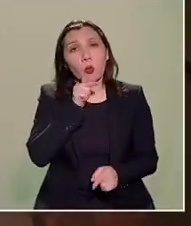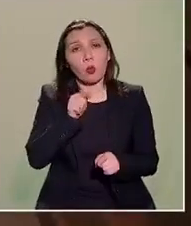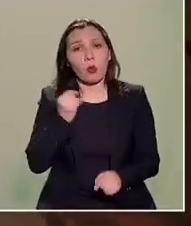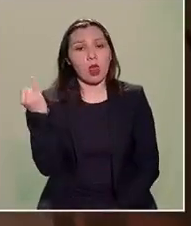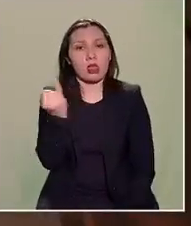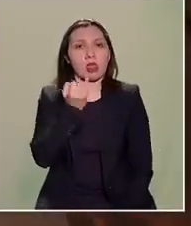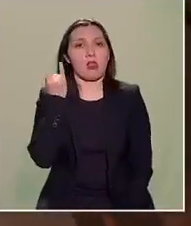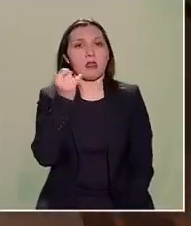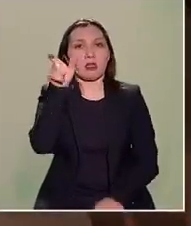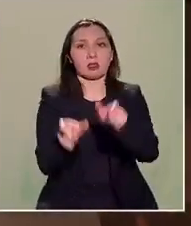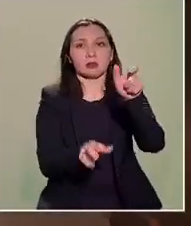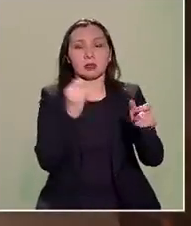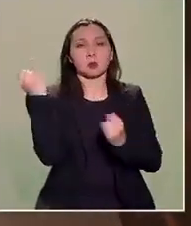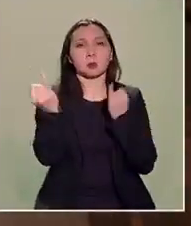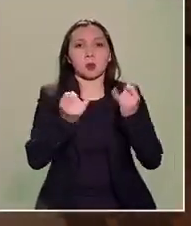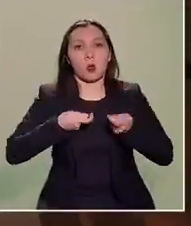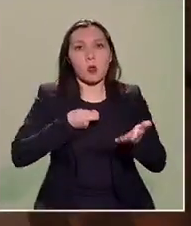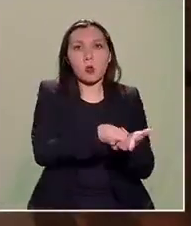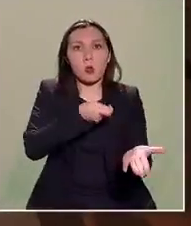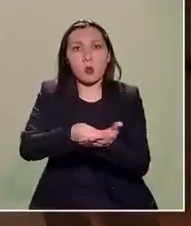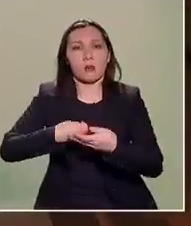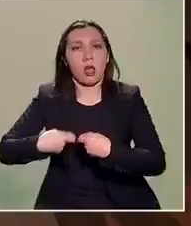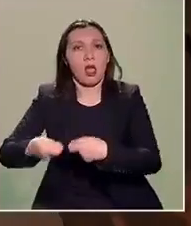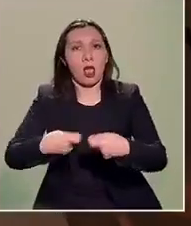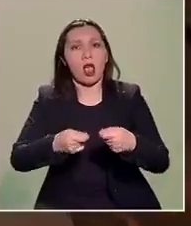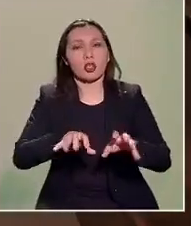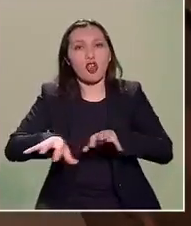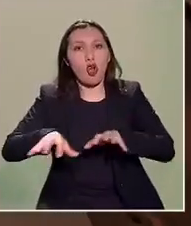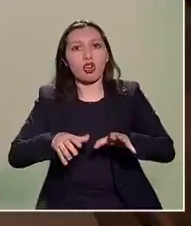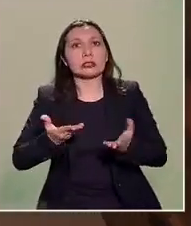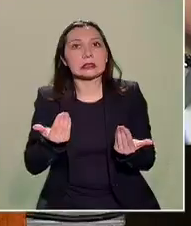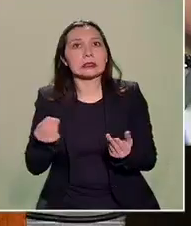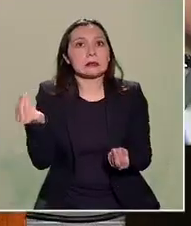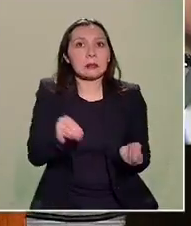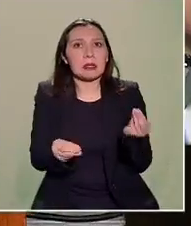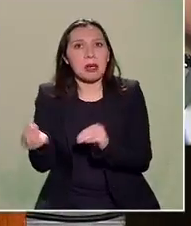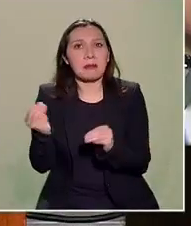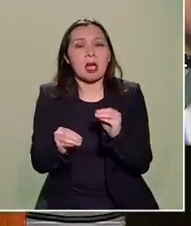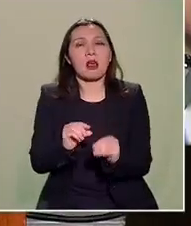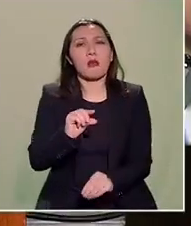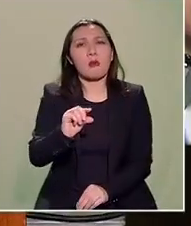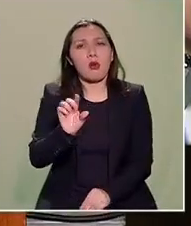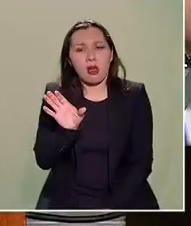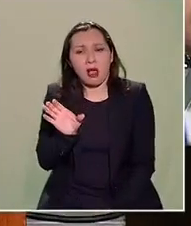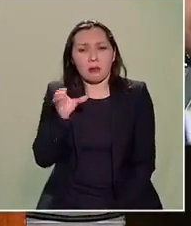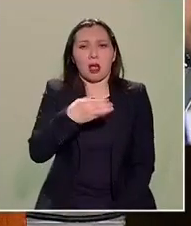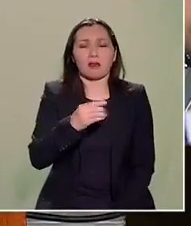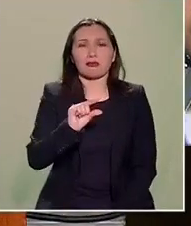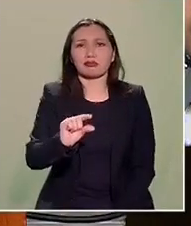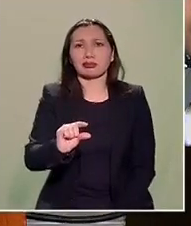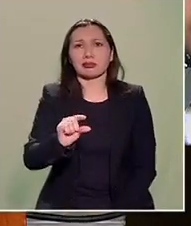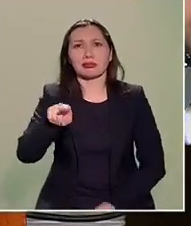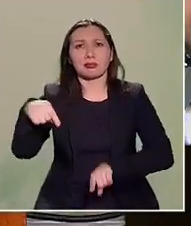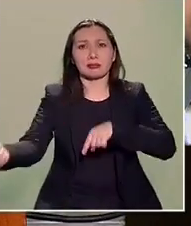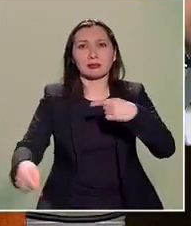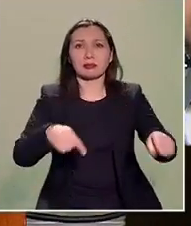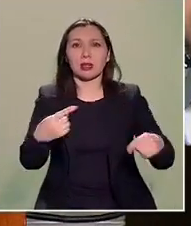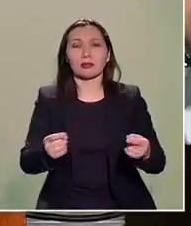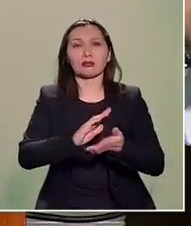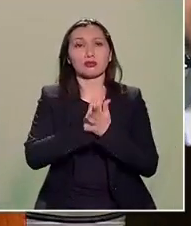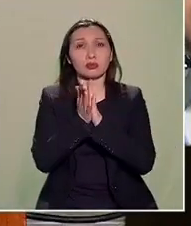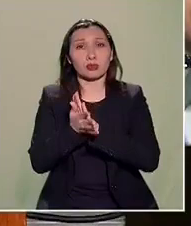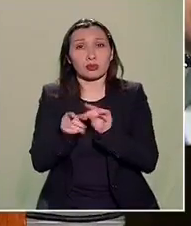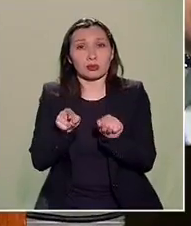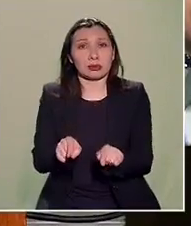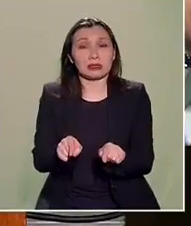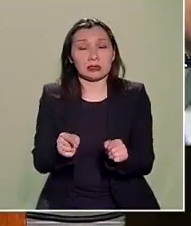individualismo el consumismo y el materialismo la poca empatía por el prójimo todo